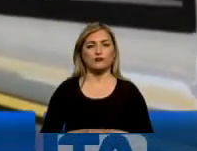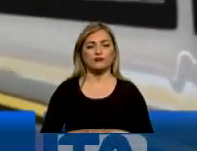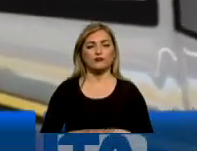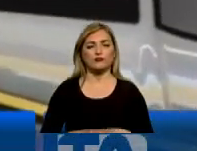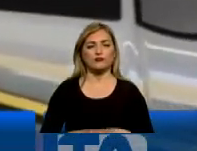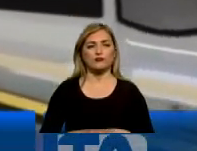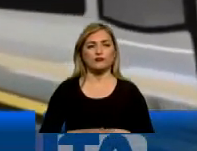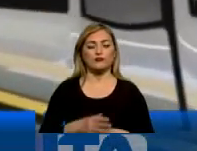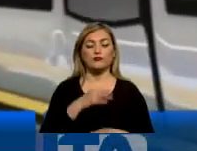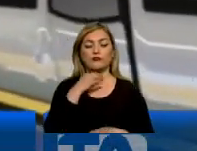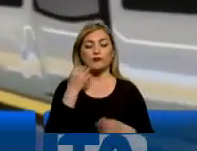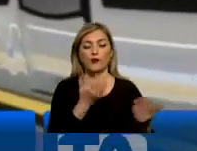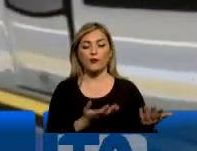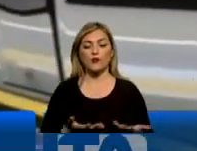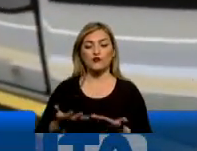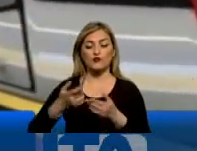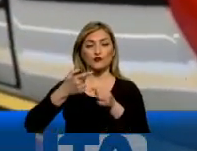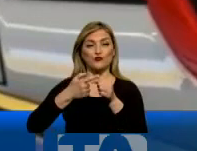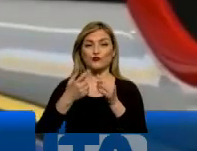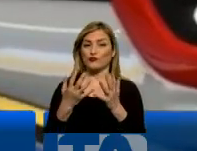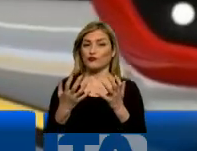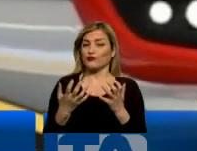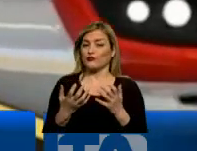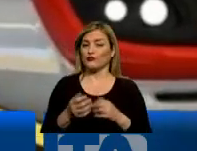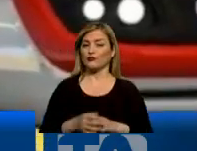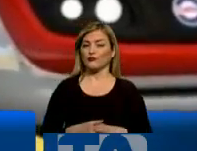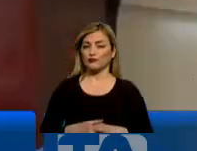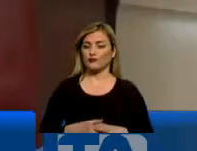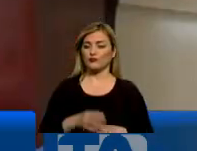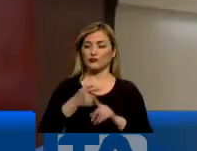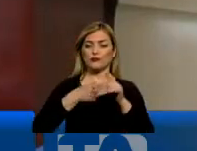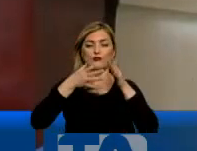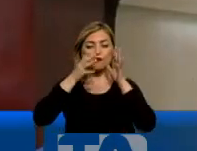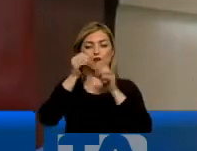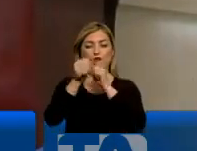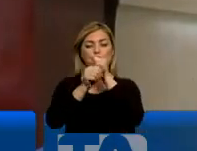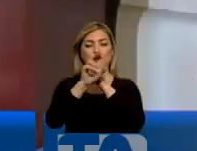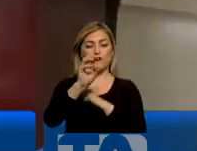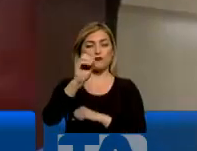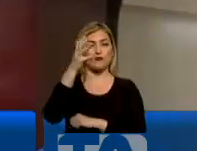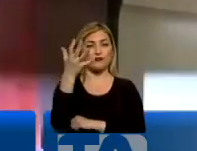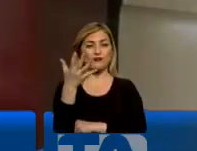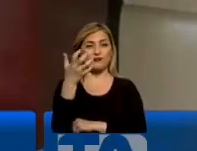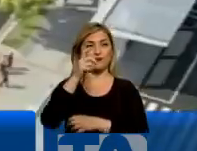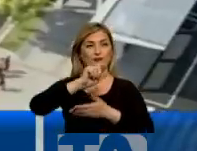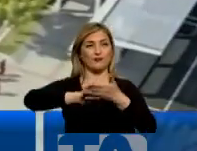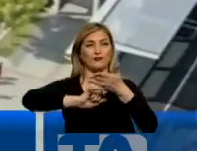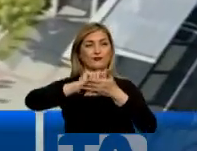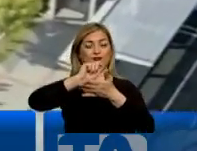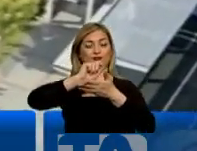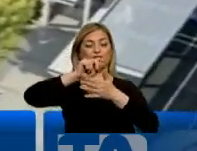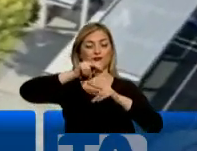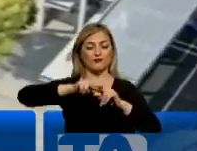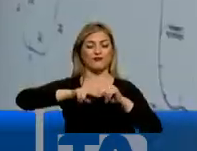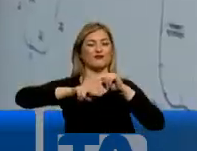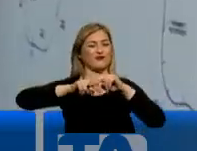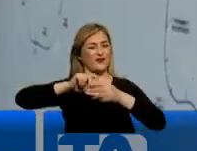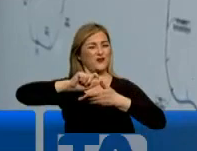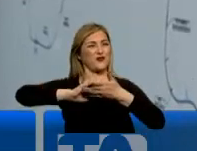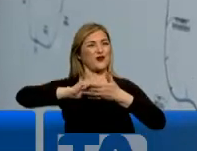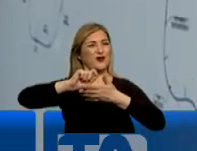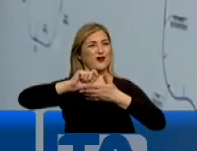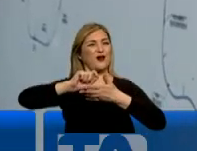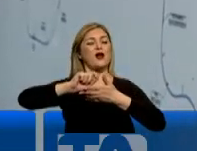Bienvenidos al Quito que queremos. Se ve lejano ese diciembre de 2015 cuando se firmó el contrato para la construcción del metro